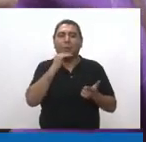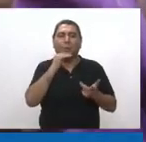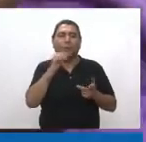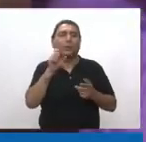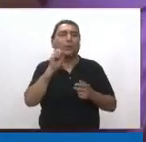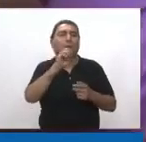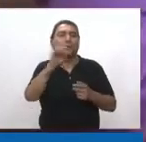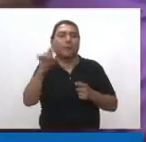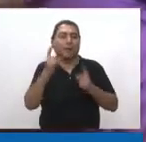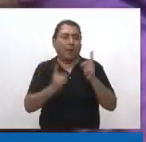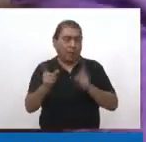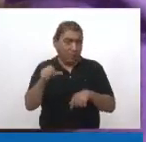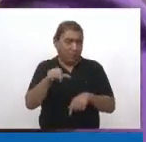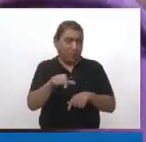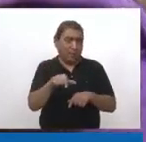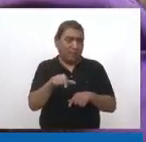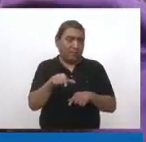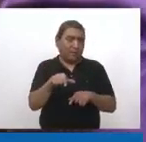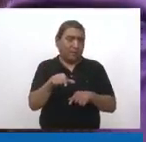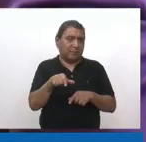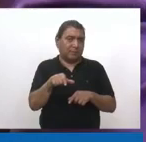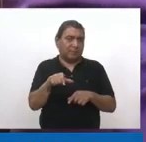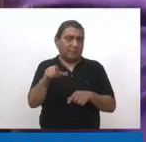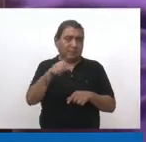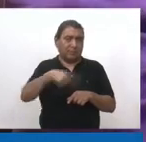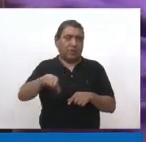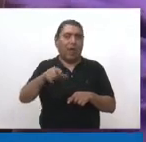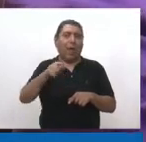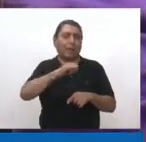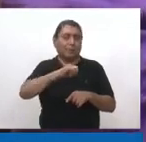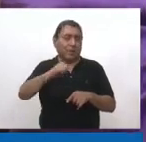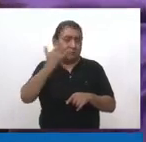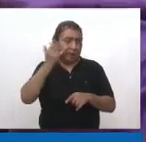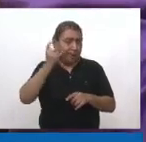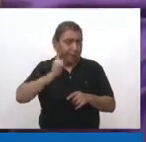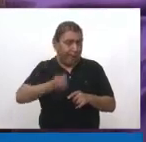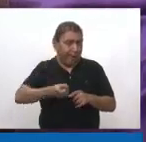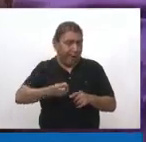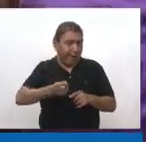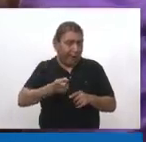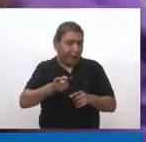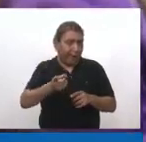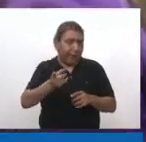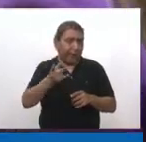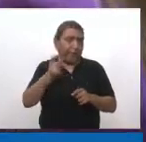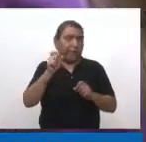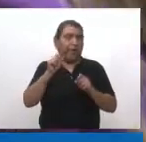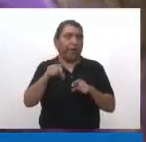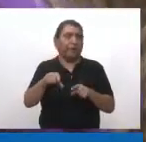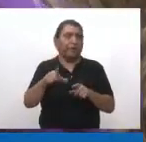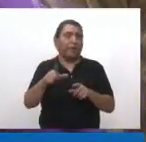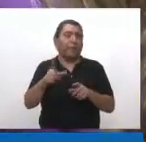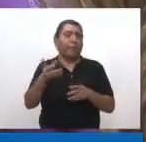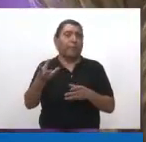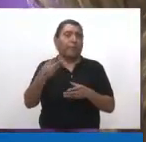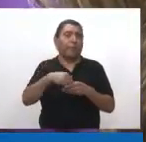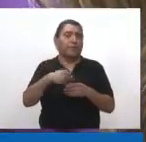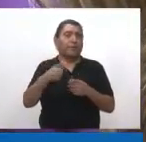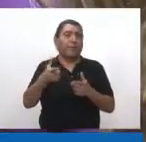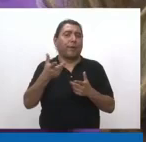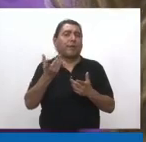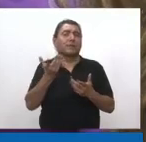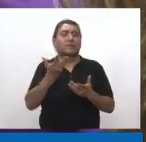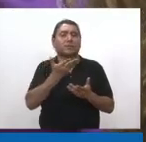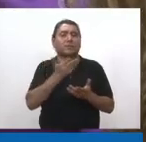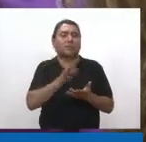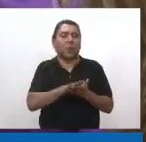los convencionales advirtieron el peligro de que esta incorporación podía significar para el equilibrio de